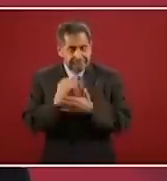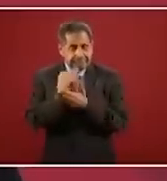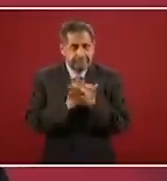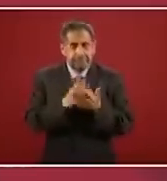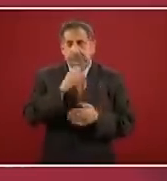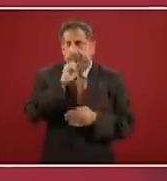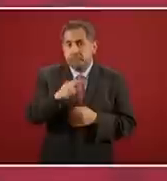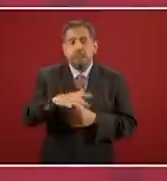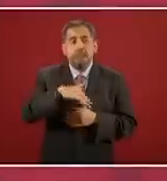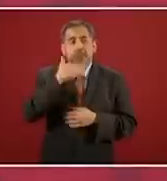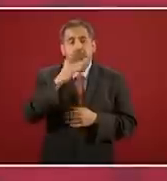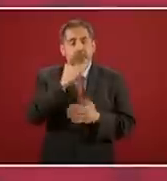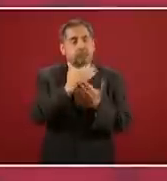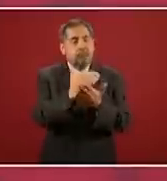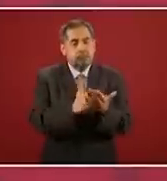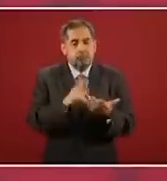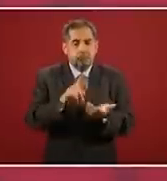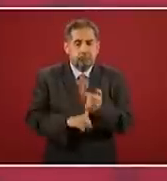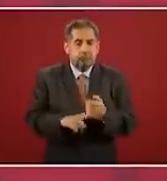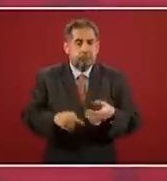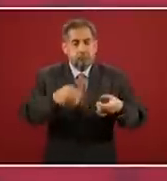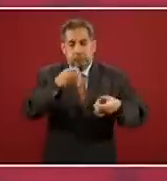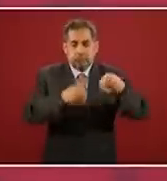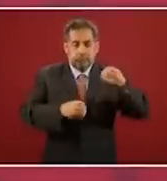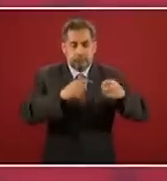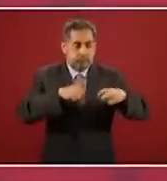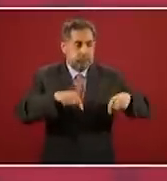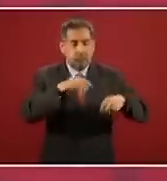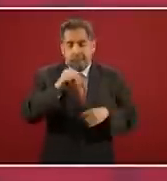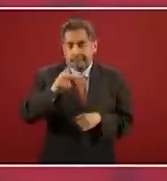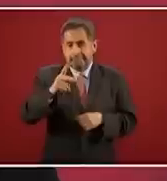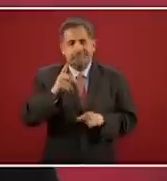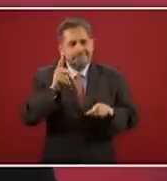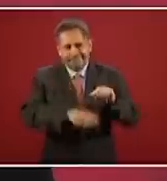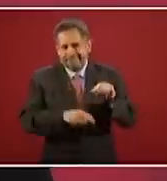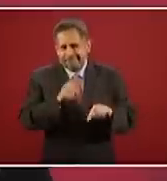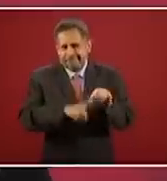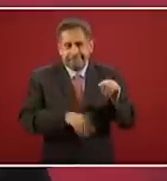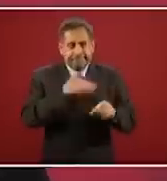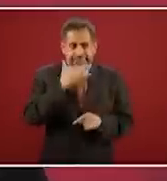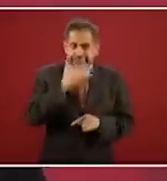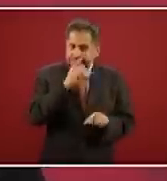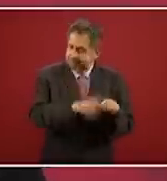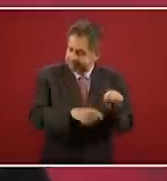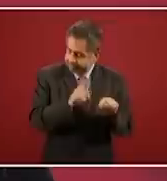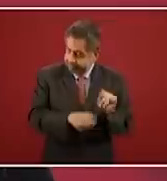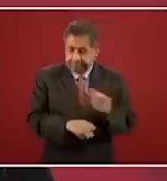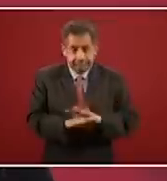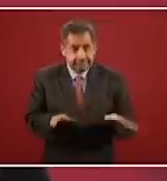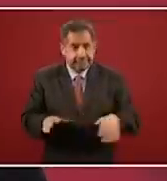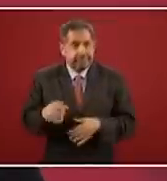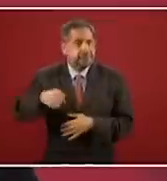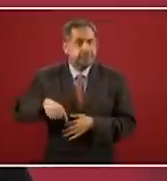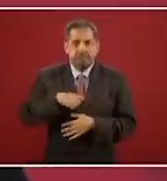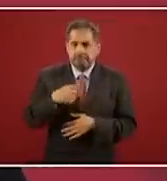combate a la corrupción dentro de los poderes judiciales y los ministerios públicos. Nuestra postura ha sido de coordinación con el Consejo de